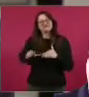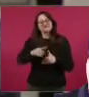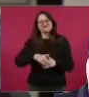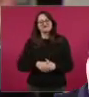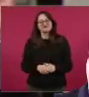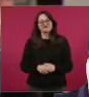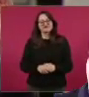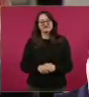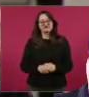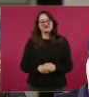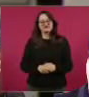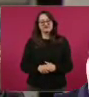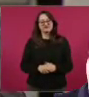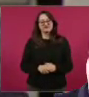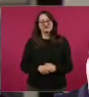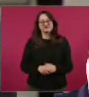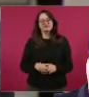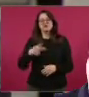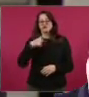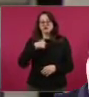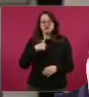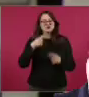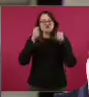jamás me perdí este evento.